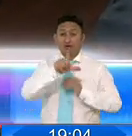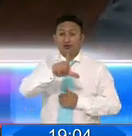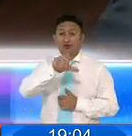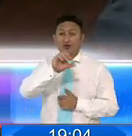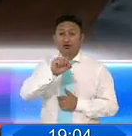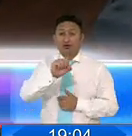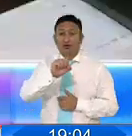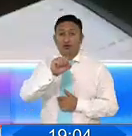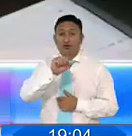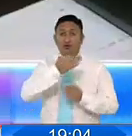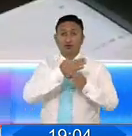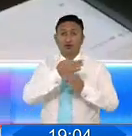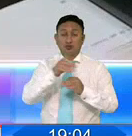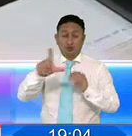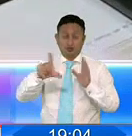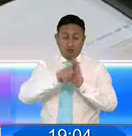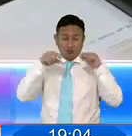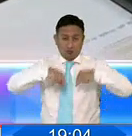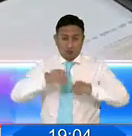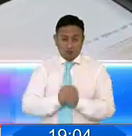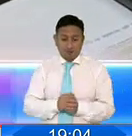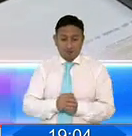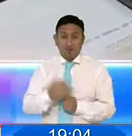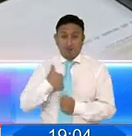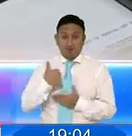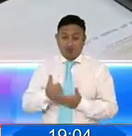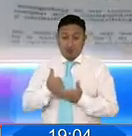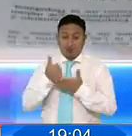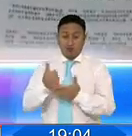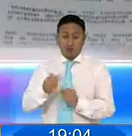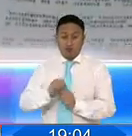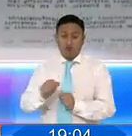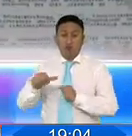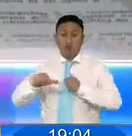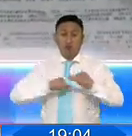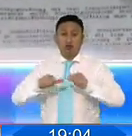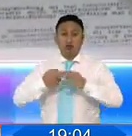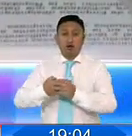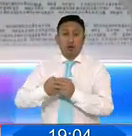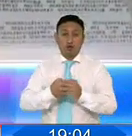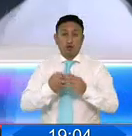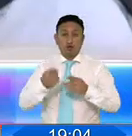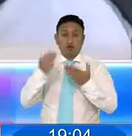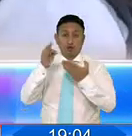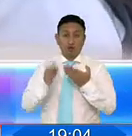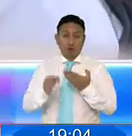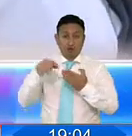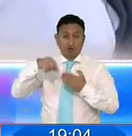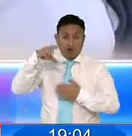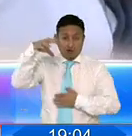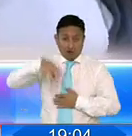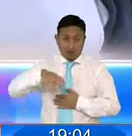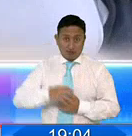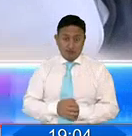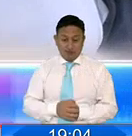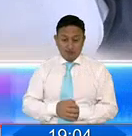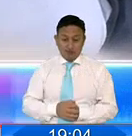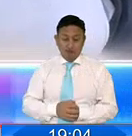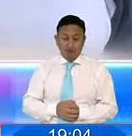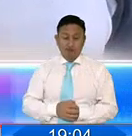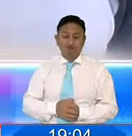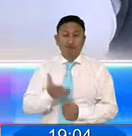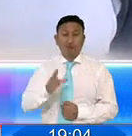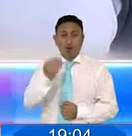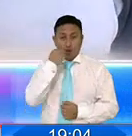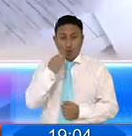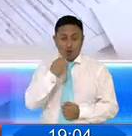de Función Legislativa al ofrecer tramitar, recibir o administrar recursos del presupuesto general del Estado, percibir dietas